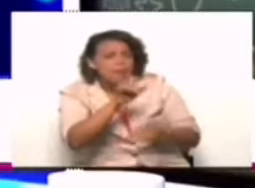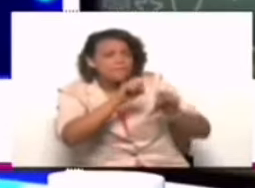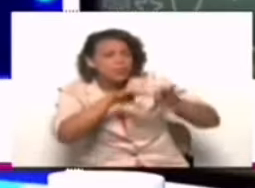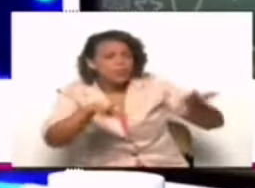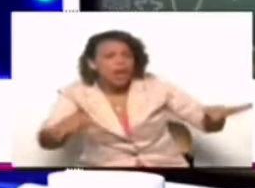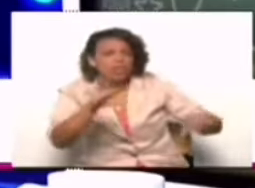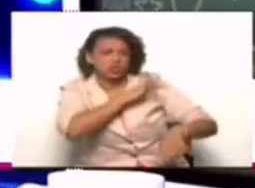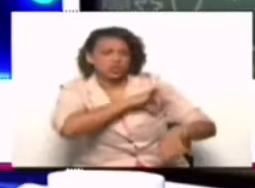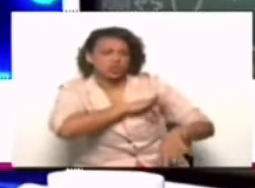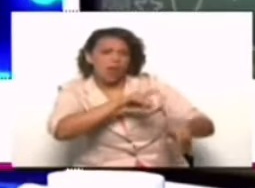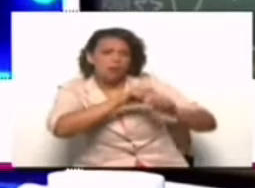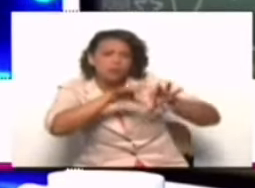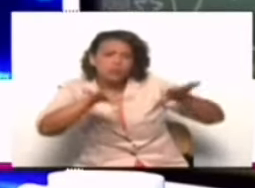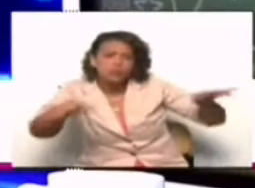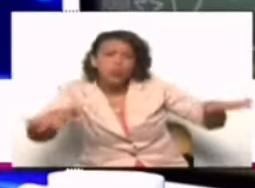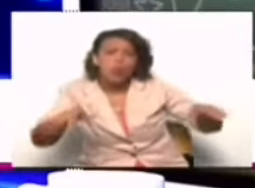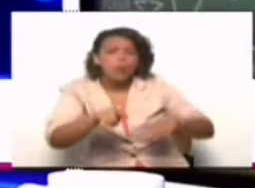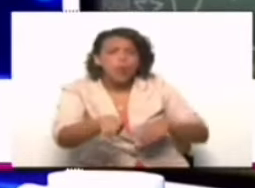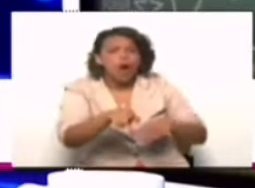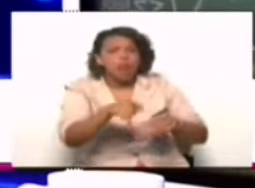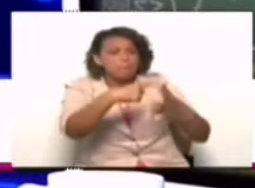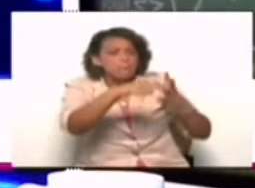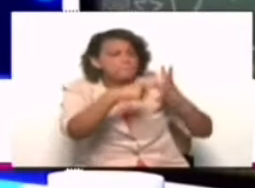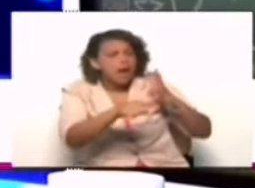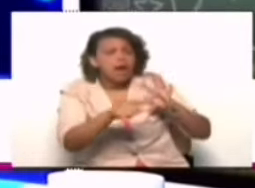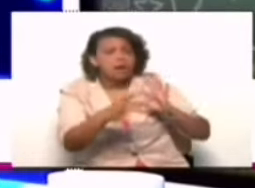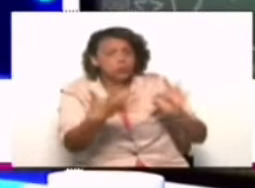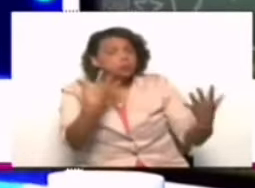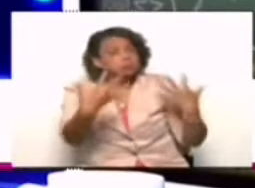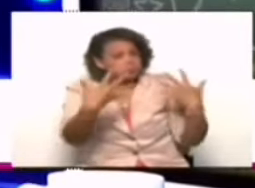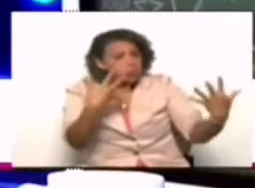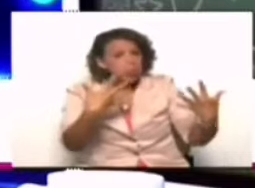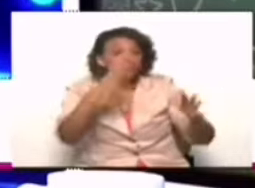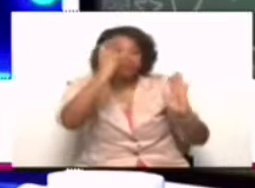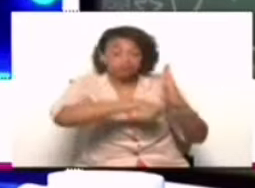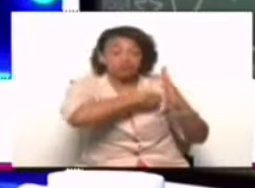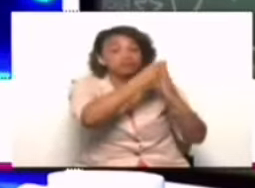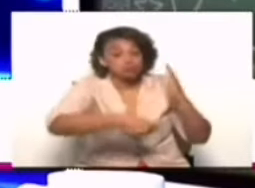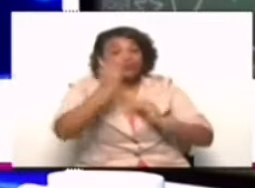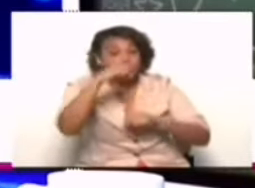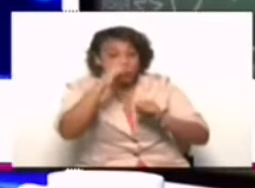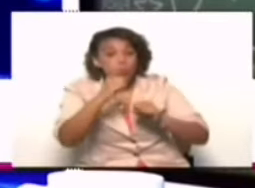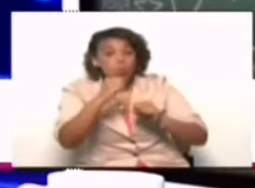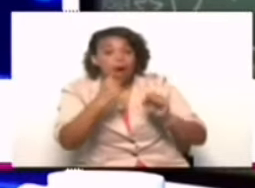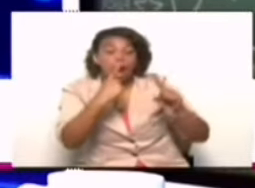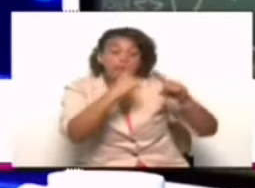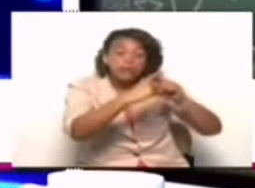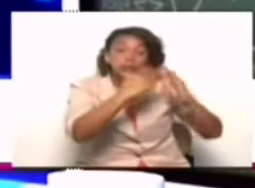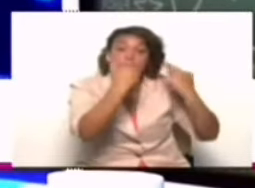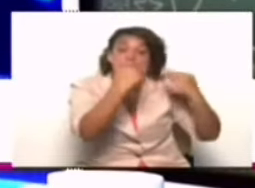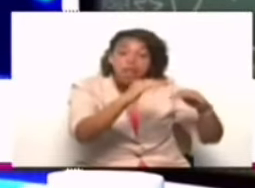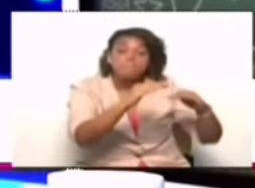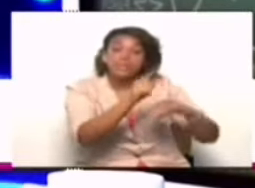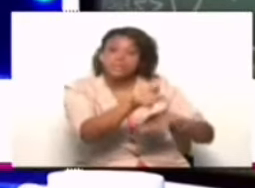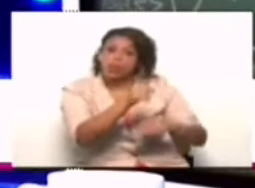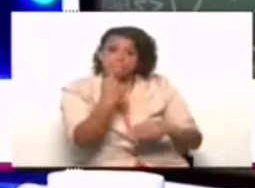ante otro tipo de contenidos, sí ejecutan censura, sí ponen restricciones, pero